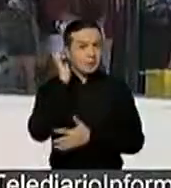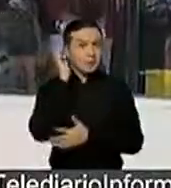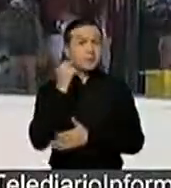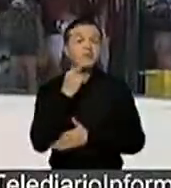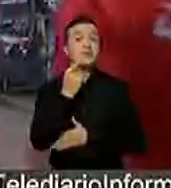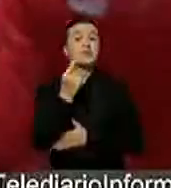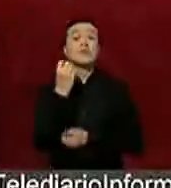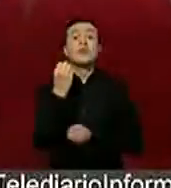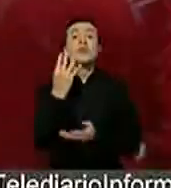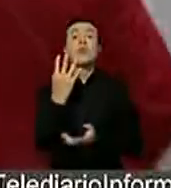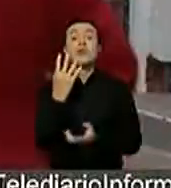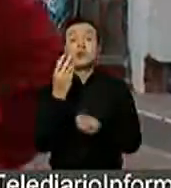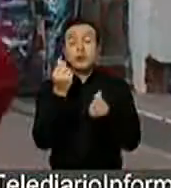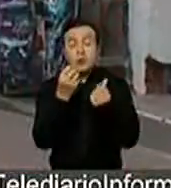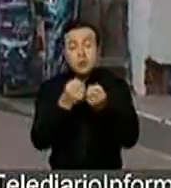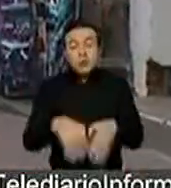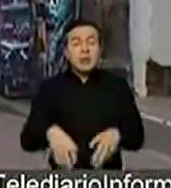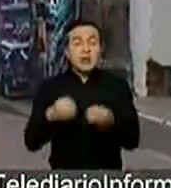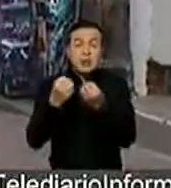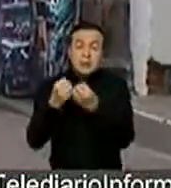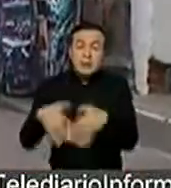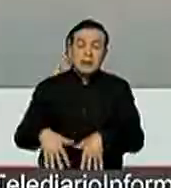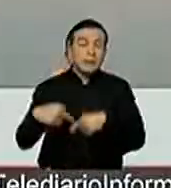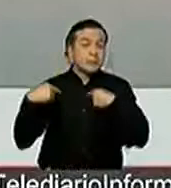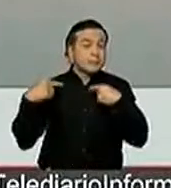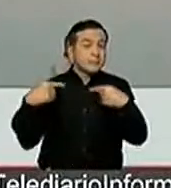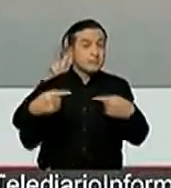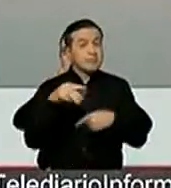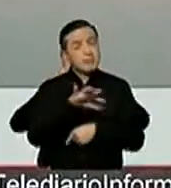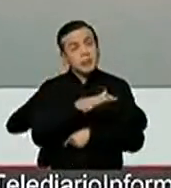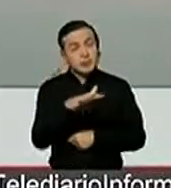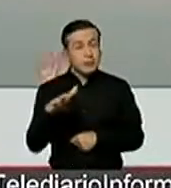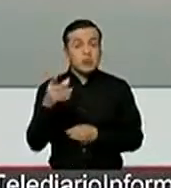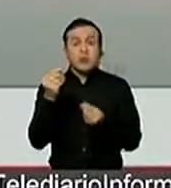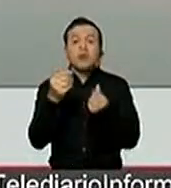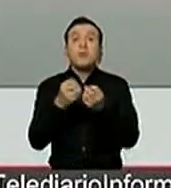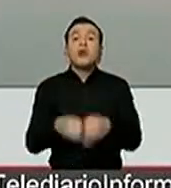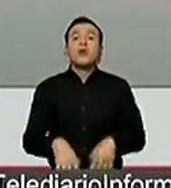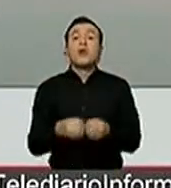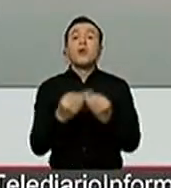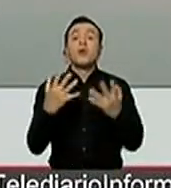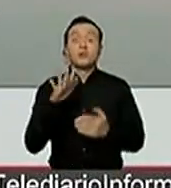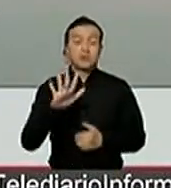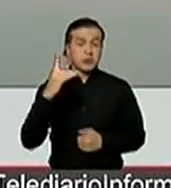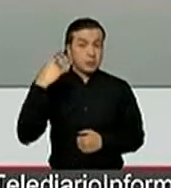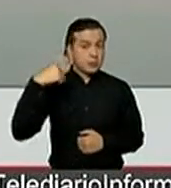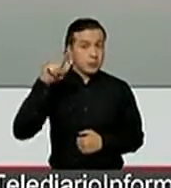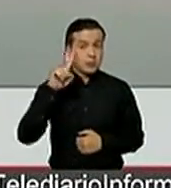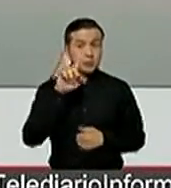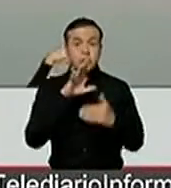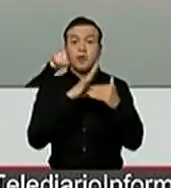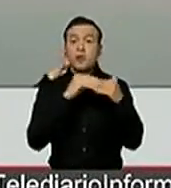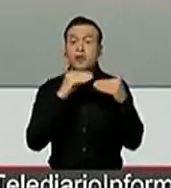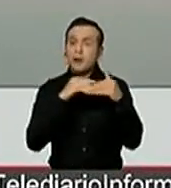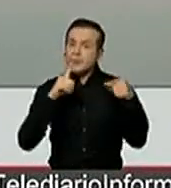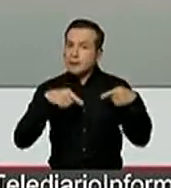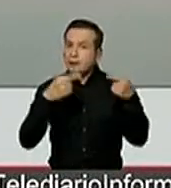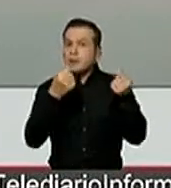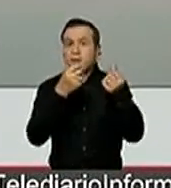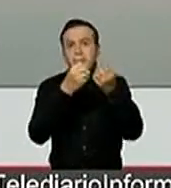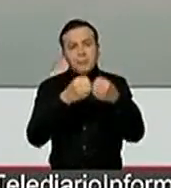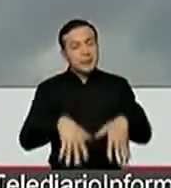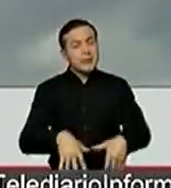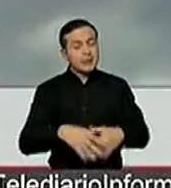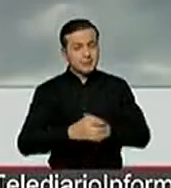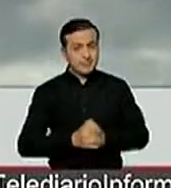una estimación de las pérdidas que registra el sector diariamente. Más o menos las pérdidas son de 5 millones de dólares diarios en nuestro